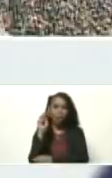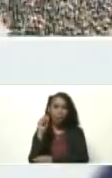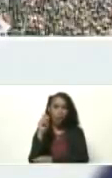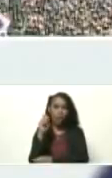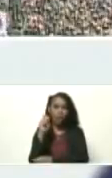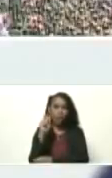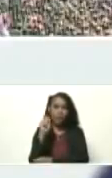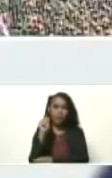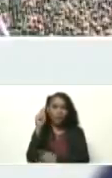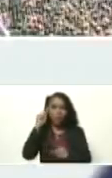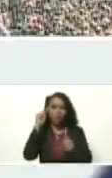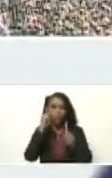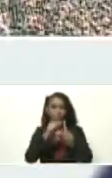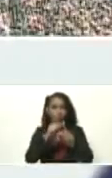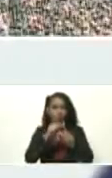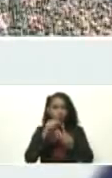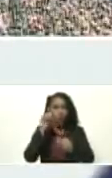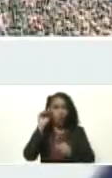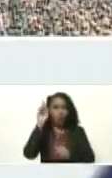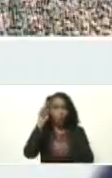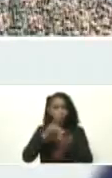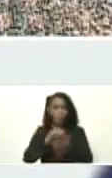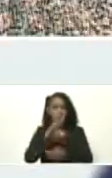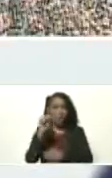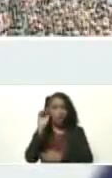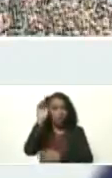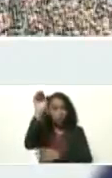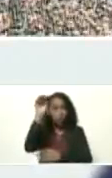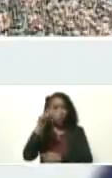3R.net rumbo a la meta del 2030.